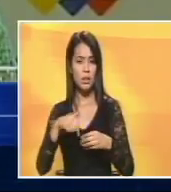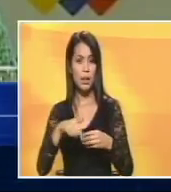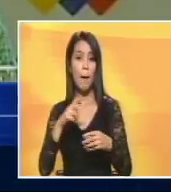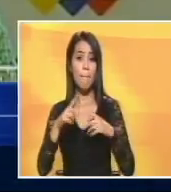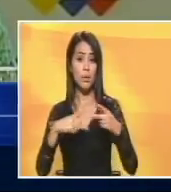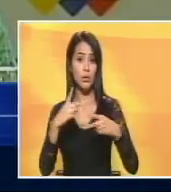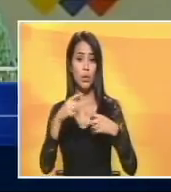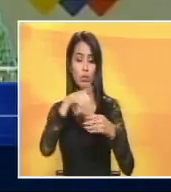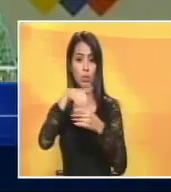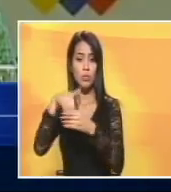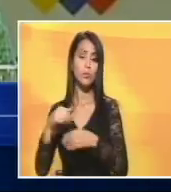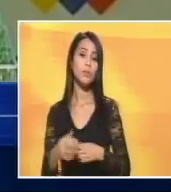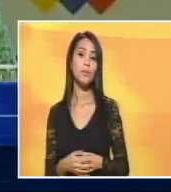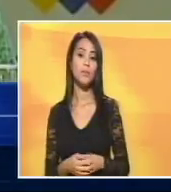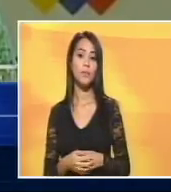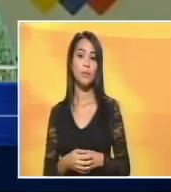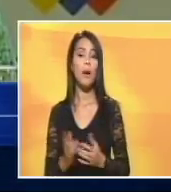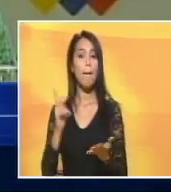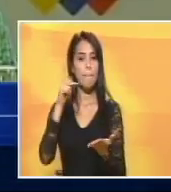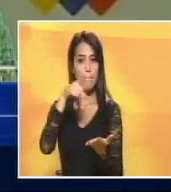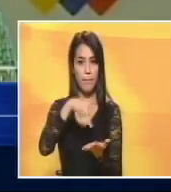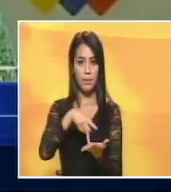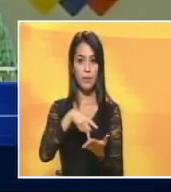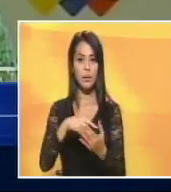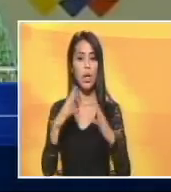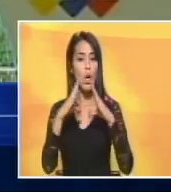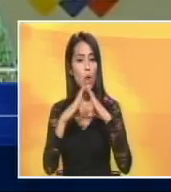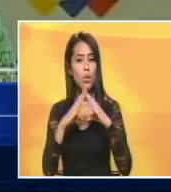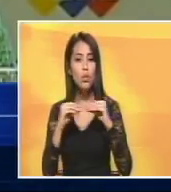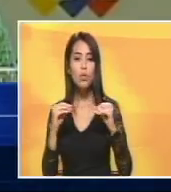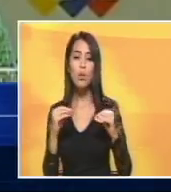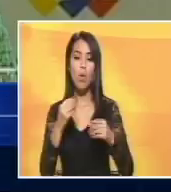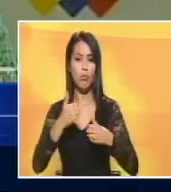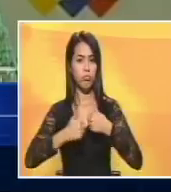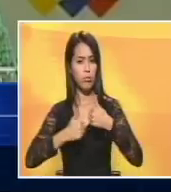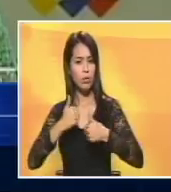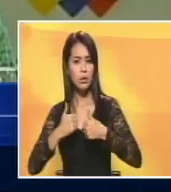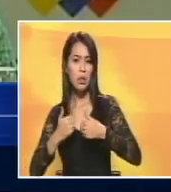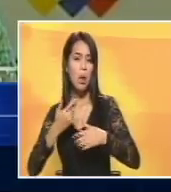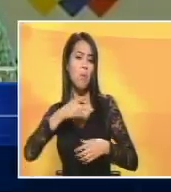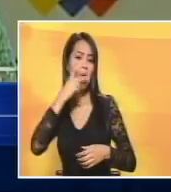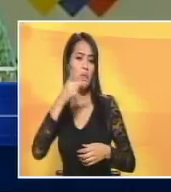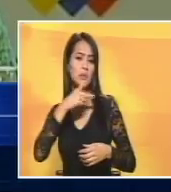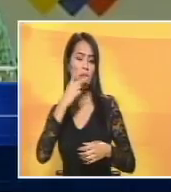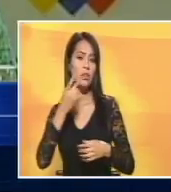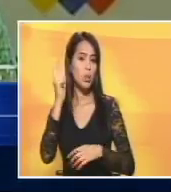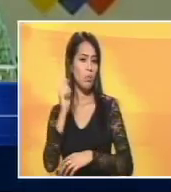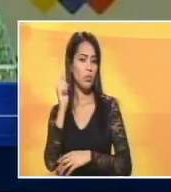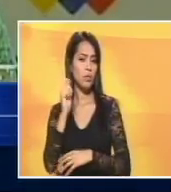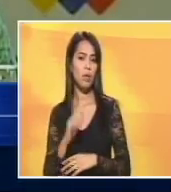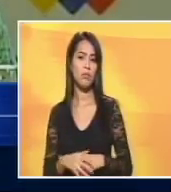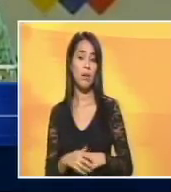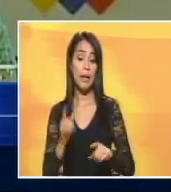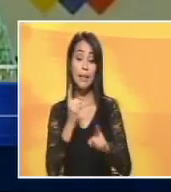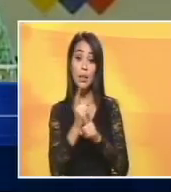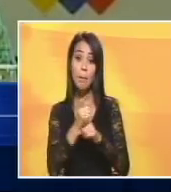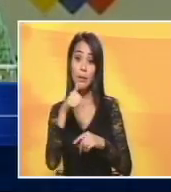que, como es sabido, han participado todos los actores políticos que compiten en esta elección.